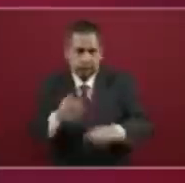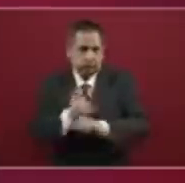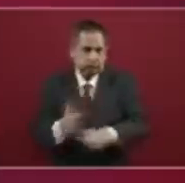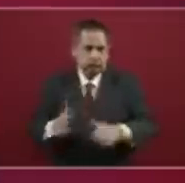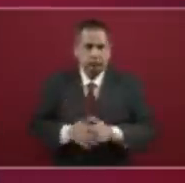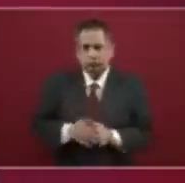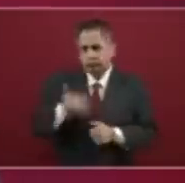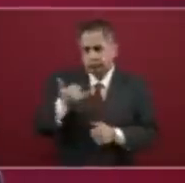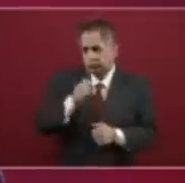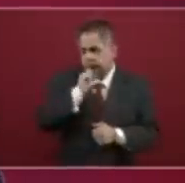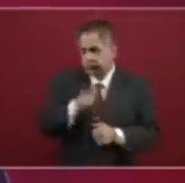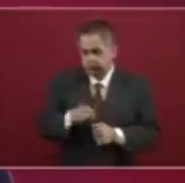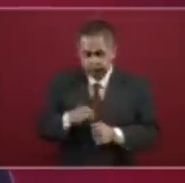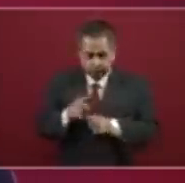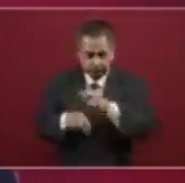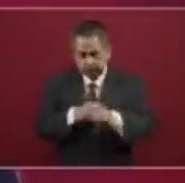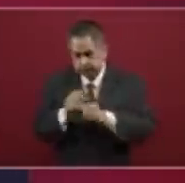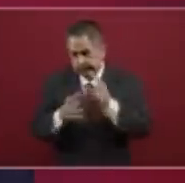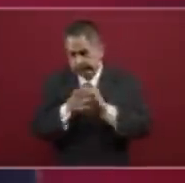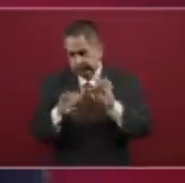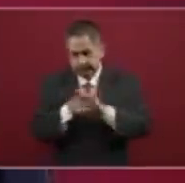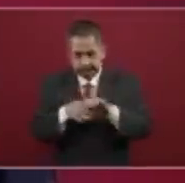Y se va a ir también